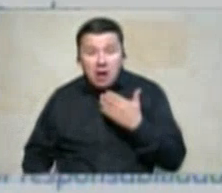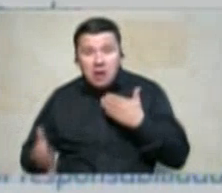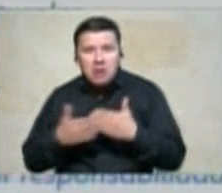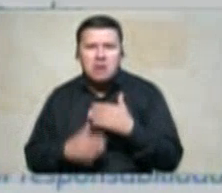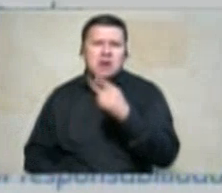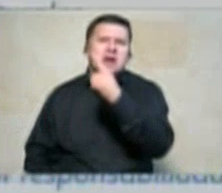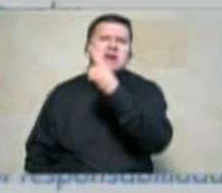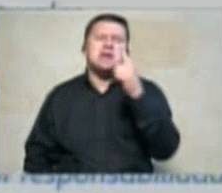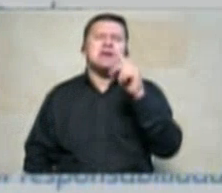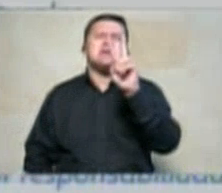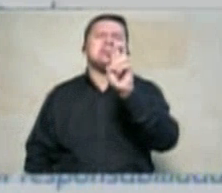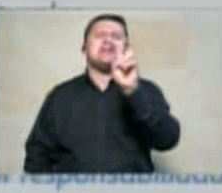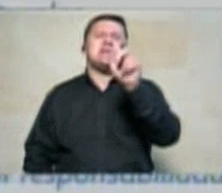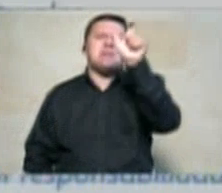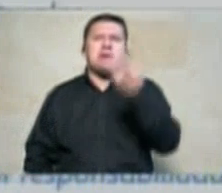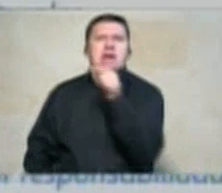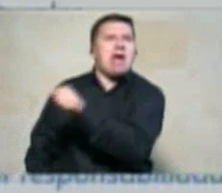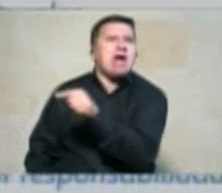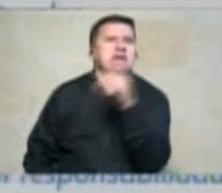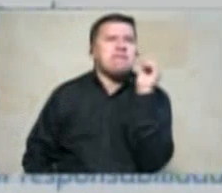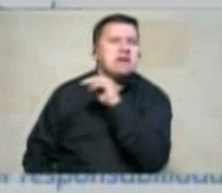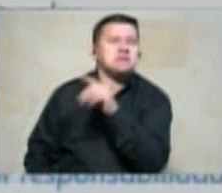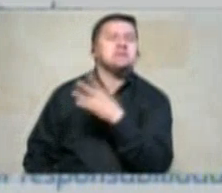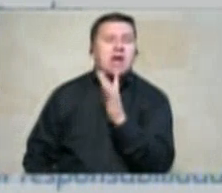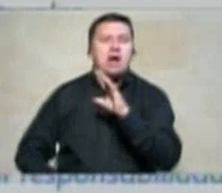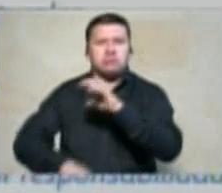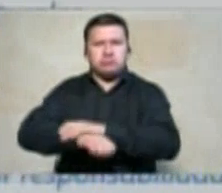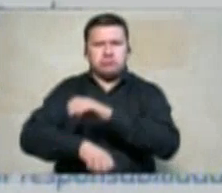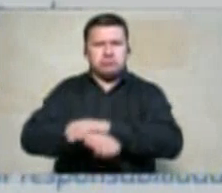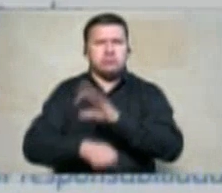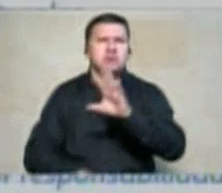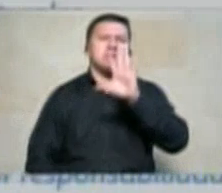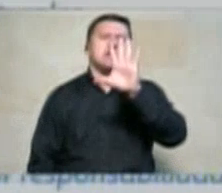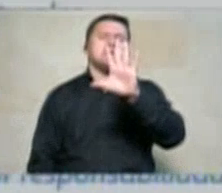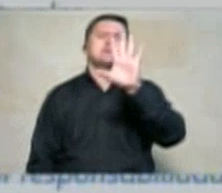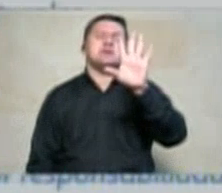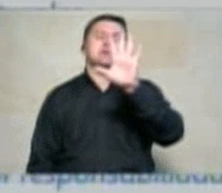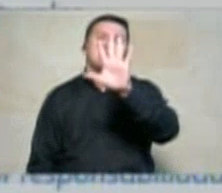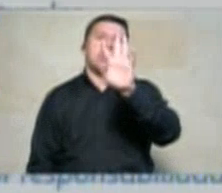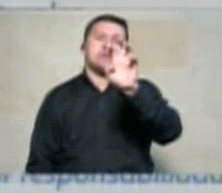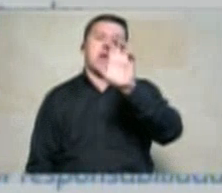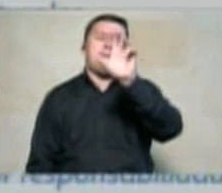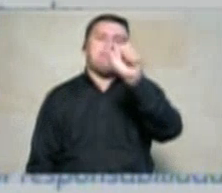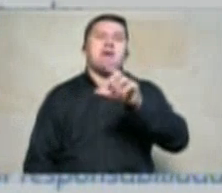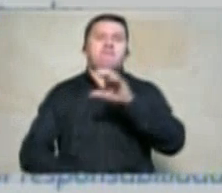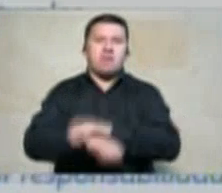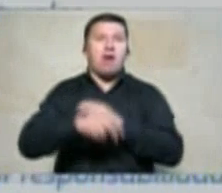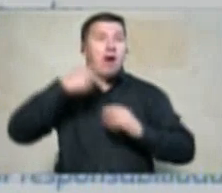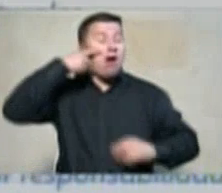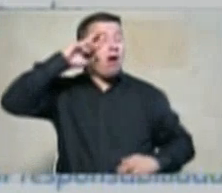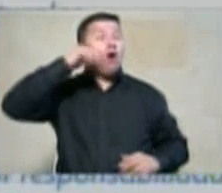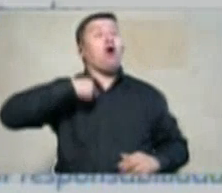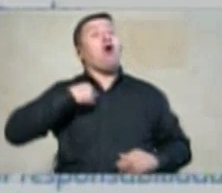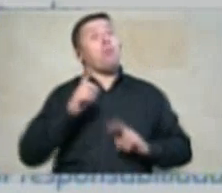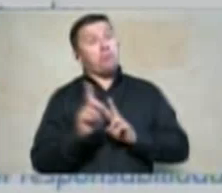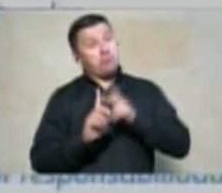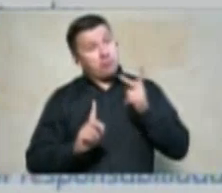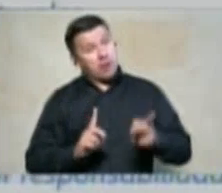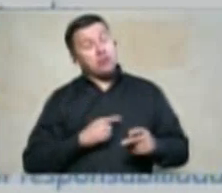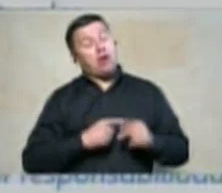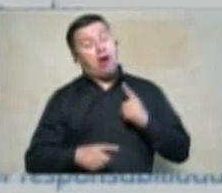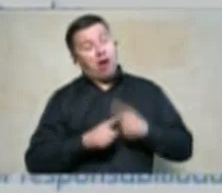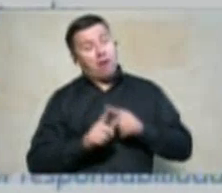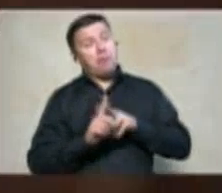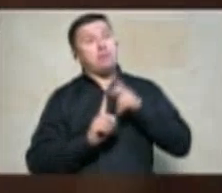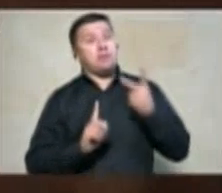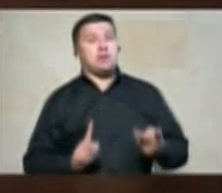momento 177 personas y se han capturado 58 personas que querían hacerse pasar por